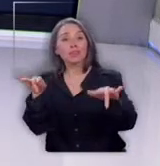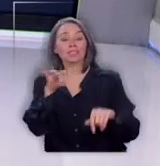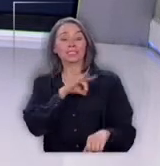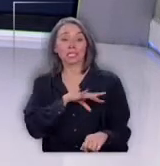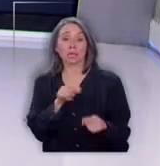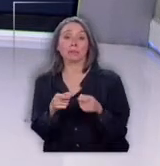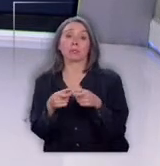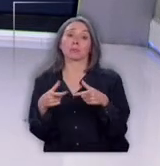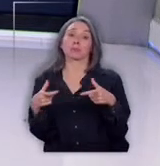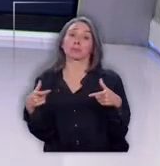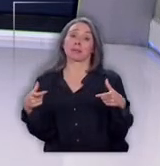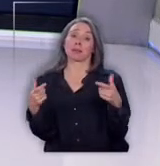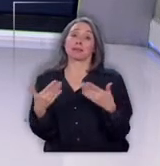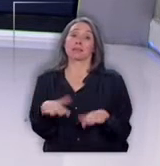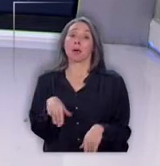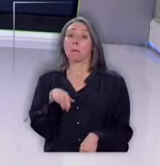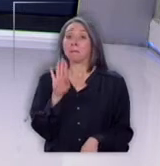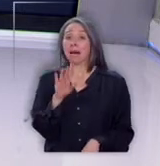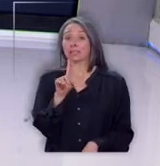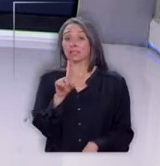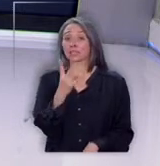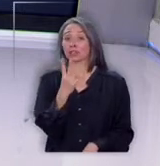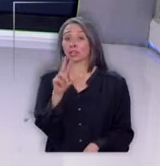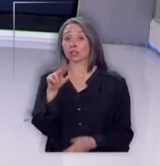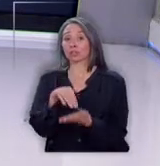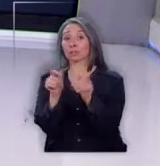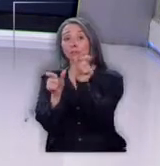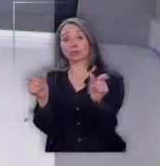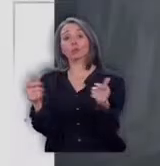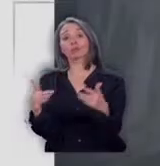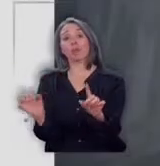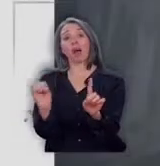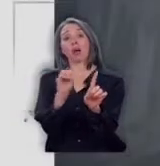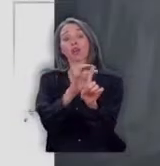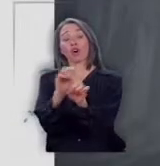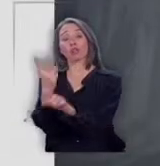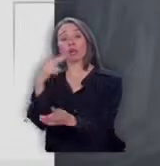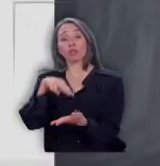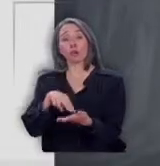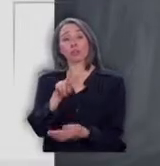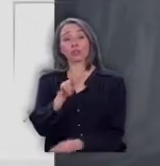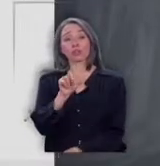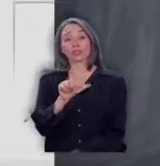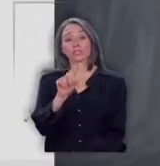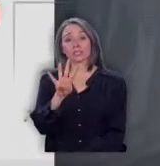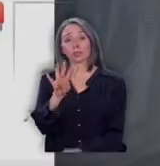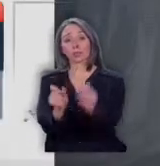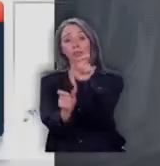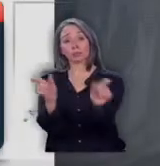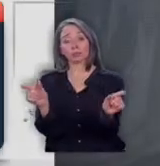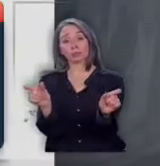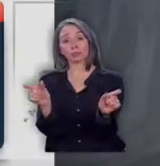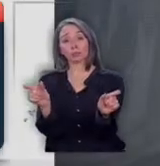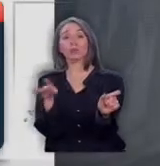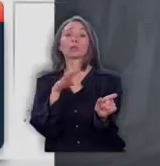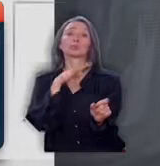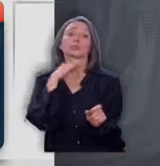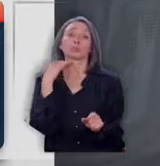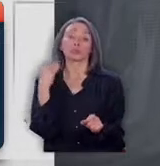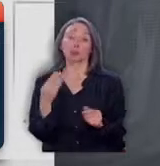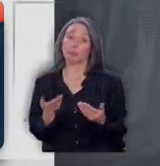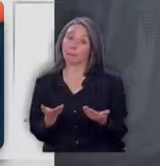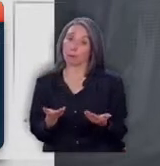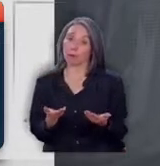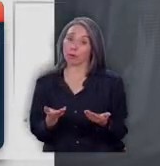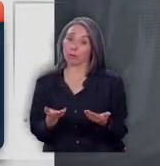Chile avanza y deja ya a más de 138,000 contagiados y 2264 personas que han fallecido es por